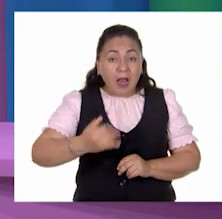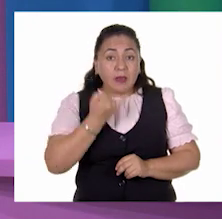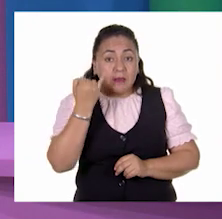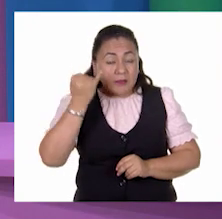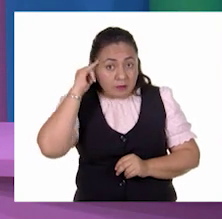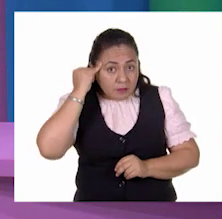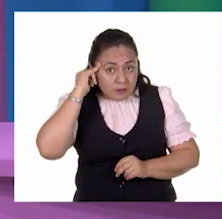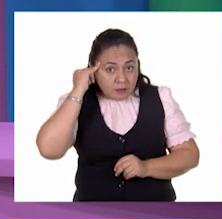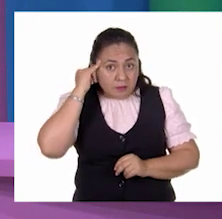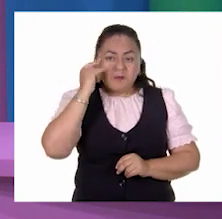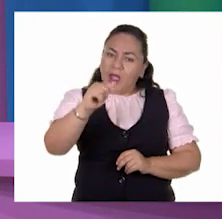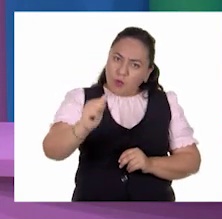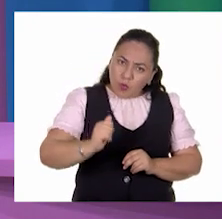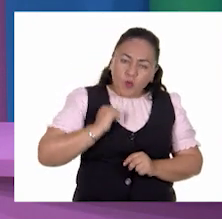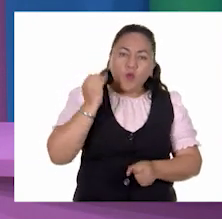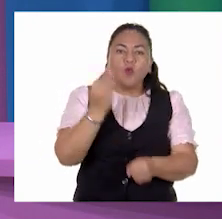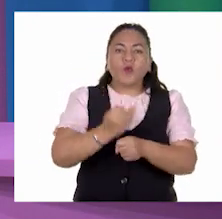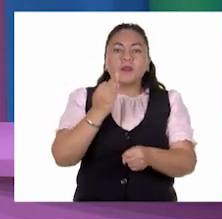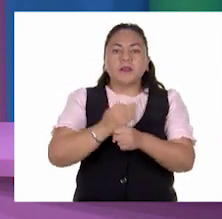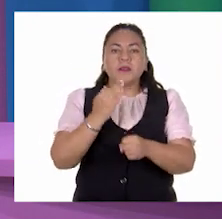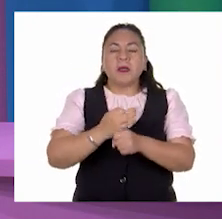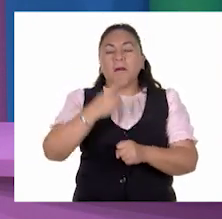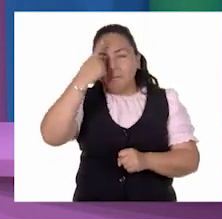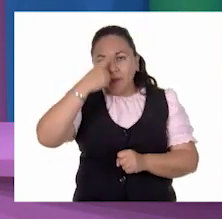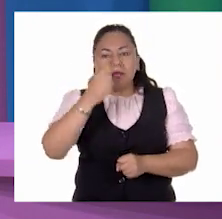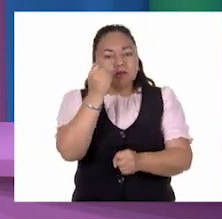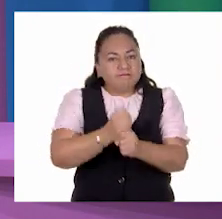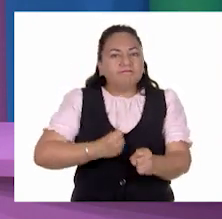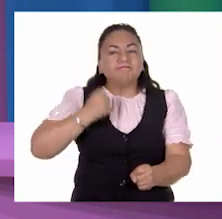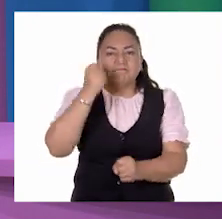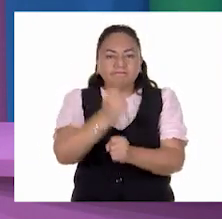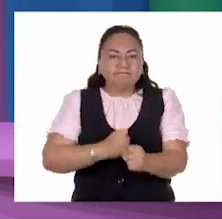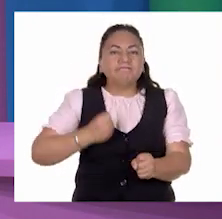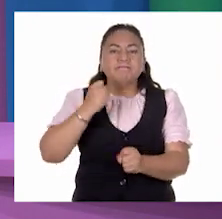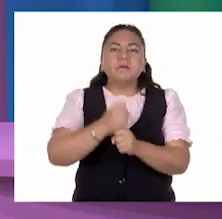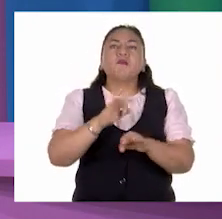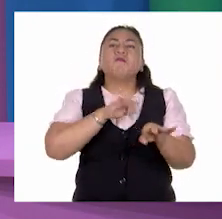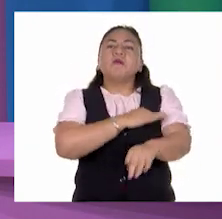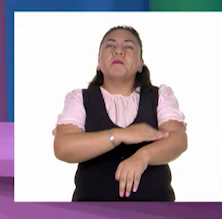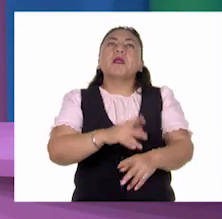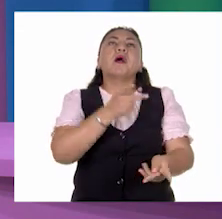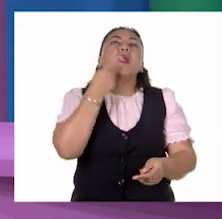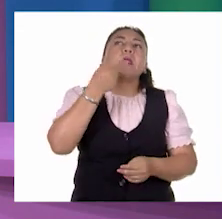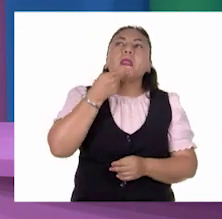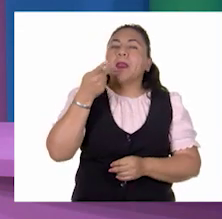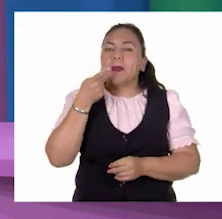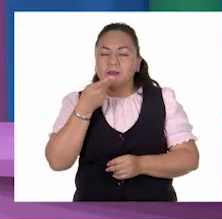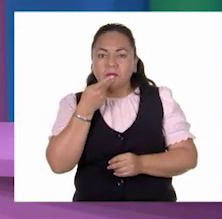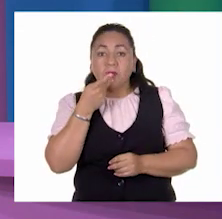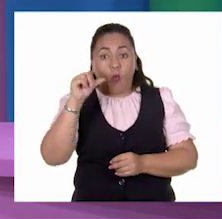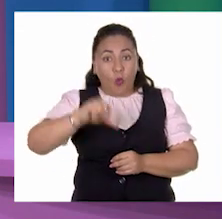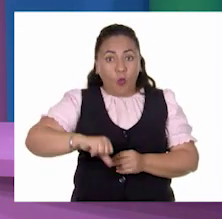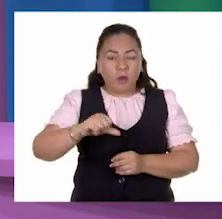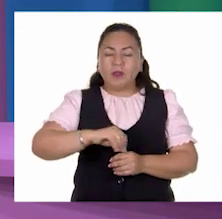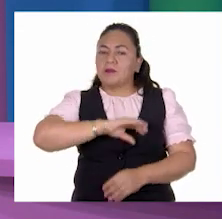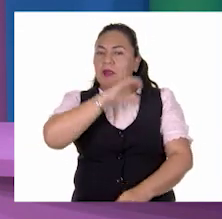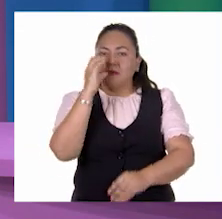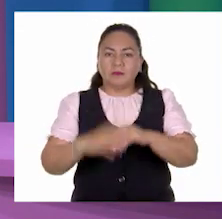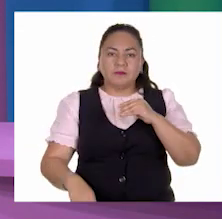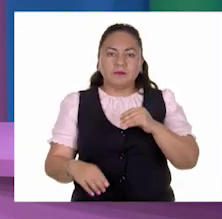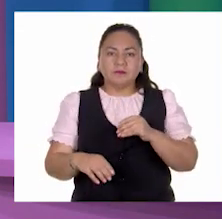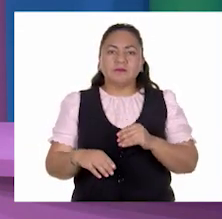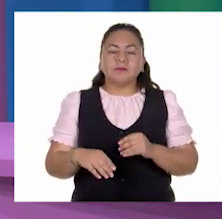lengua indígena, aprovecha también este momento para practicarla y platica con tu familia en tu lengua materna. Por hoy hemos terminado